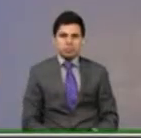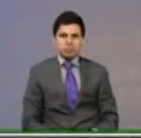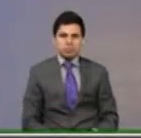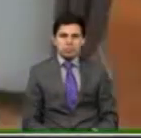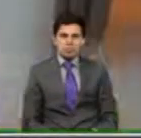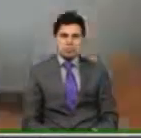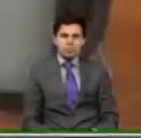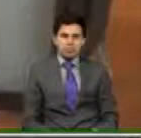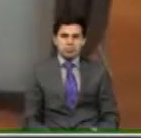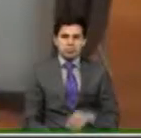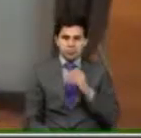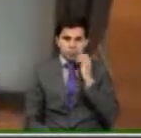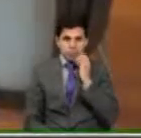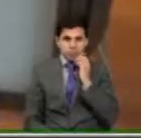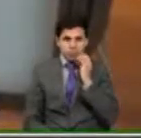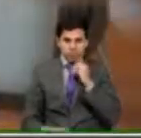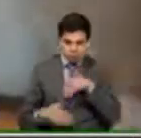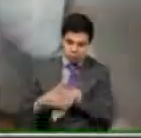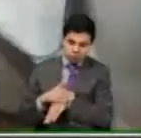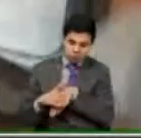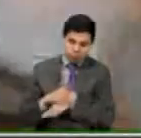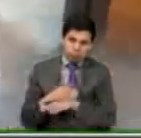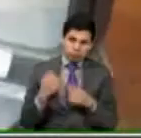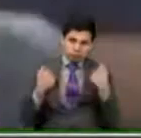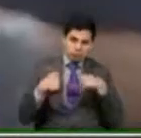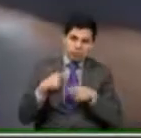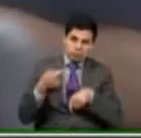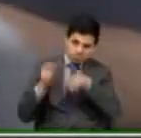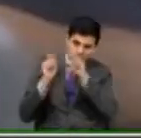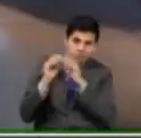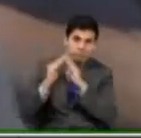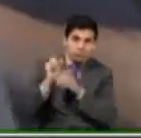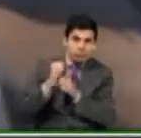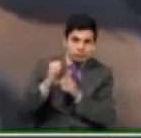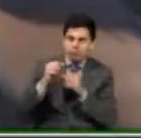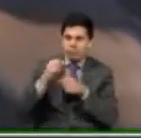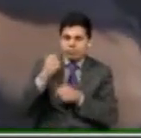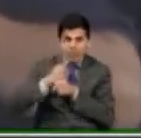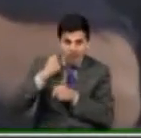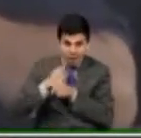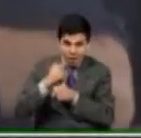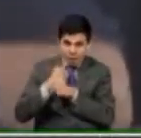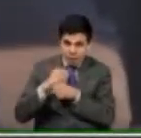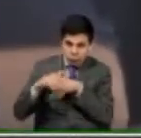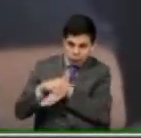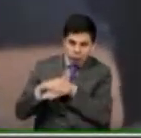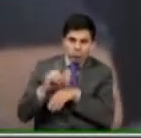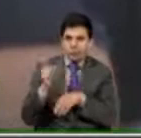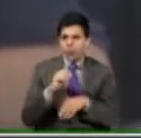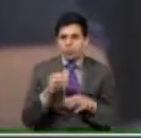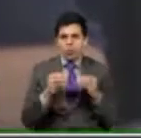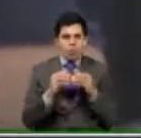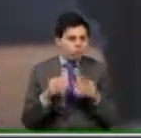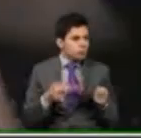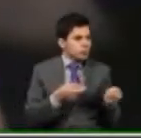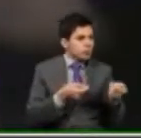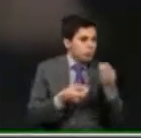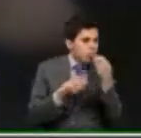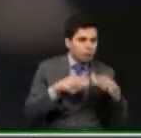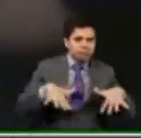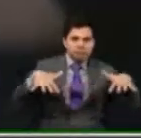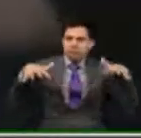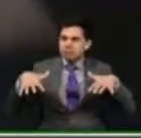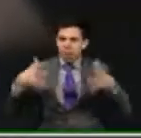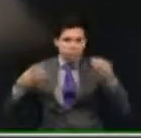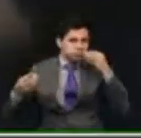No llevar alimentos ni tenerlos a la vista en el trabajo. Otra conducta que hay que evitar es tener demasiada comida a la mano.